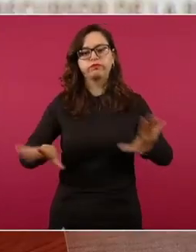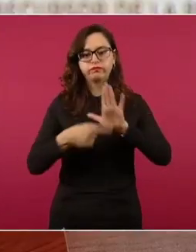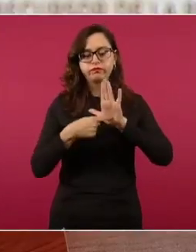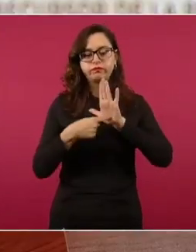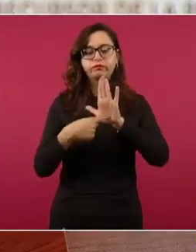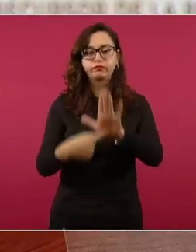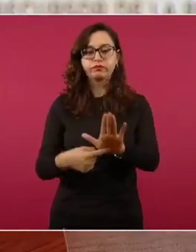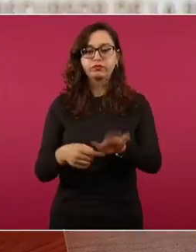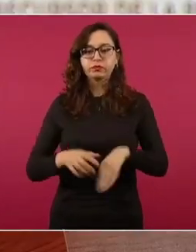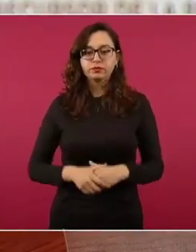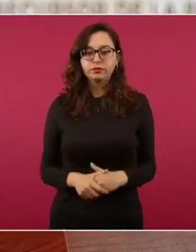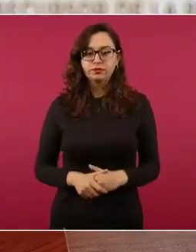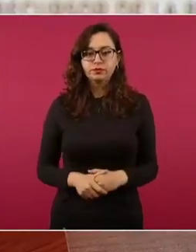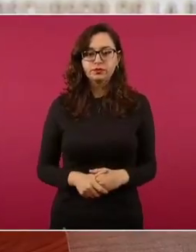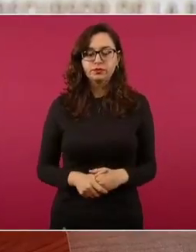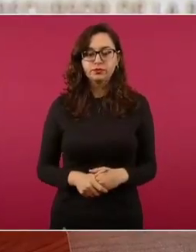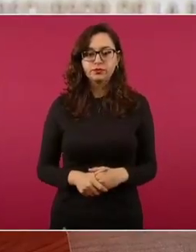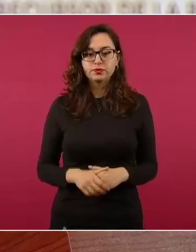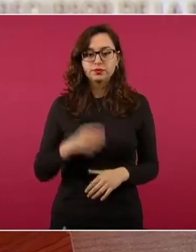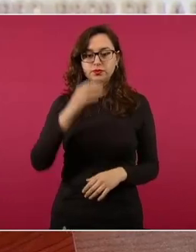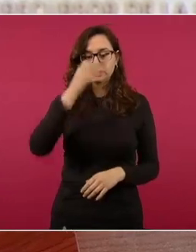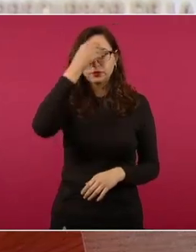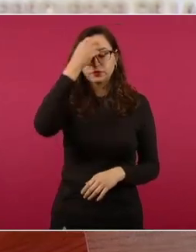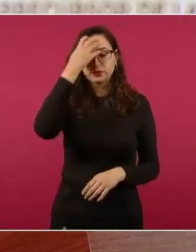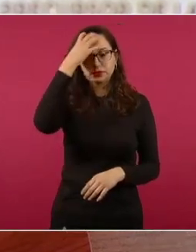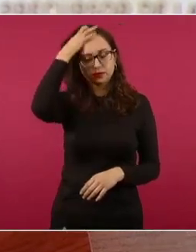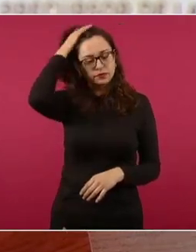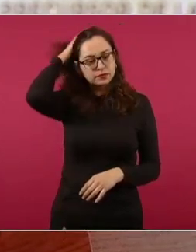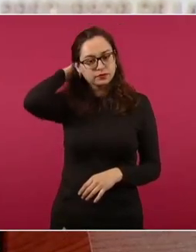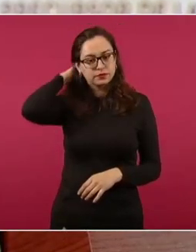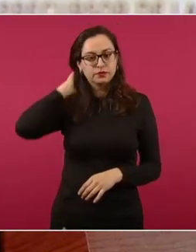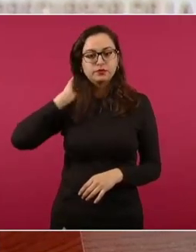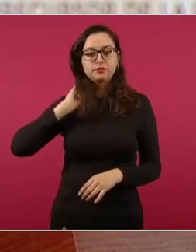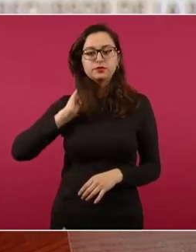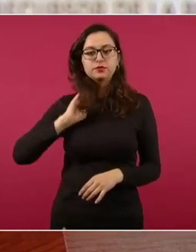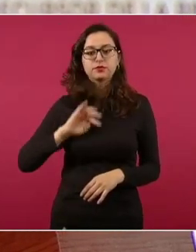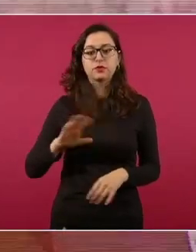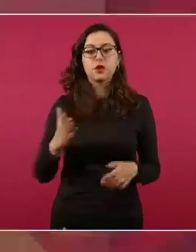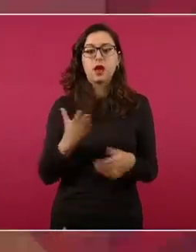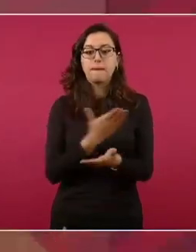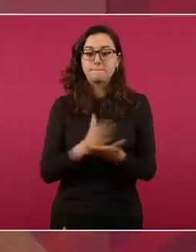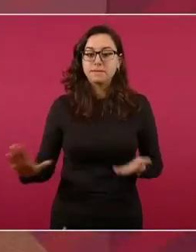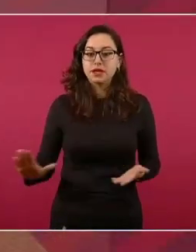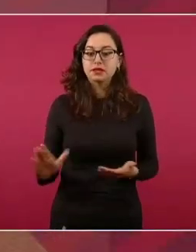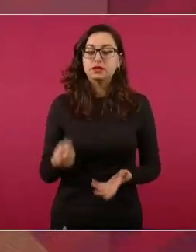y era además un jugoso negocio,